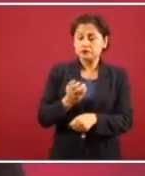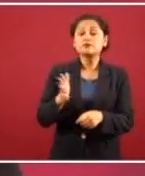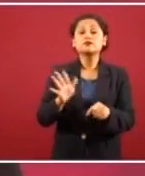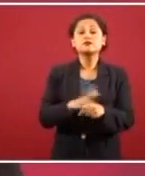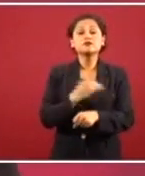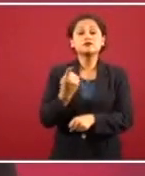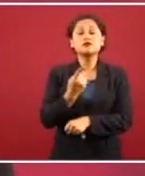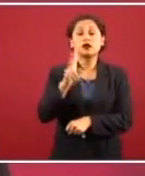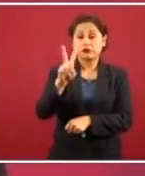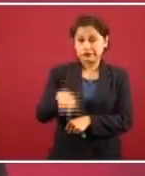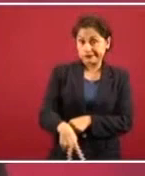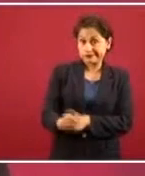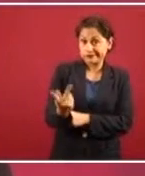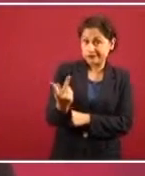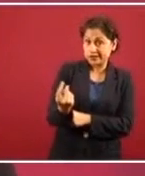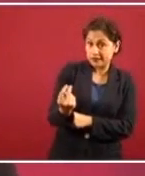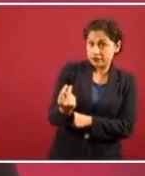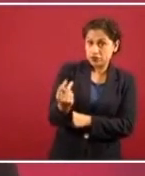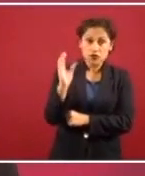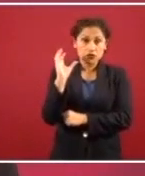por un mal momento.